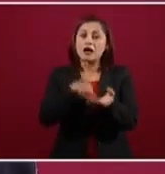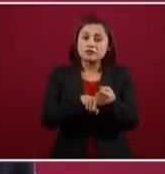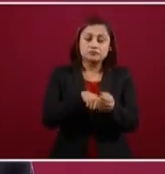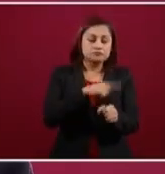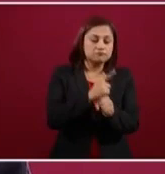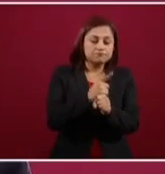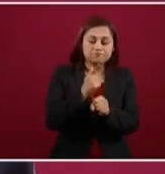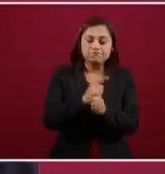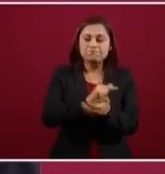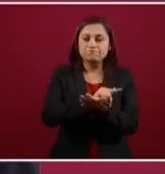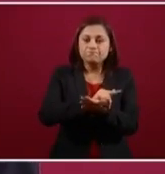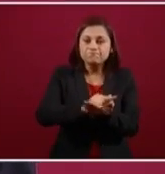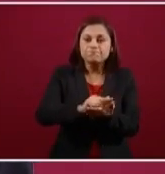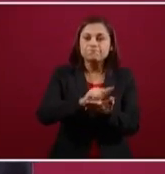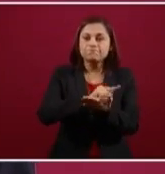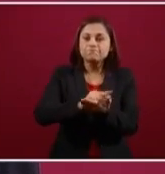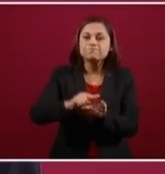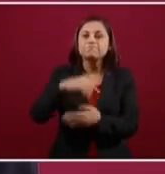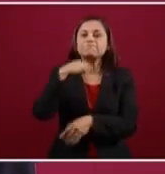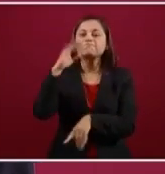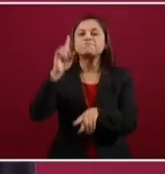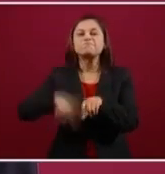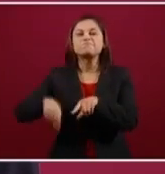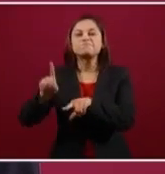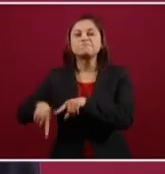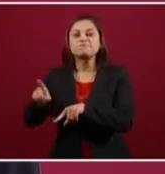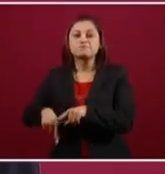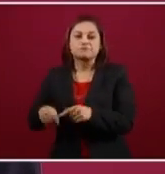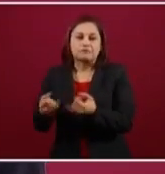como se está limpiando Hacienda.